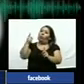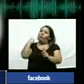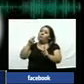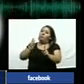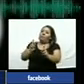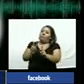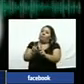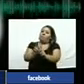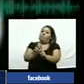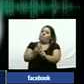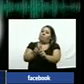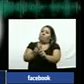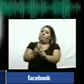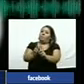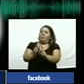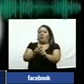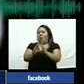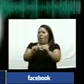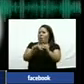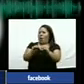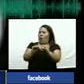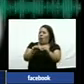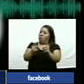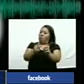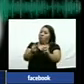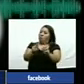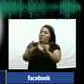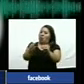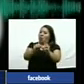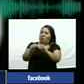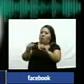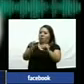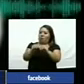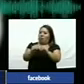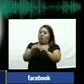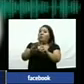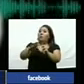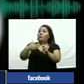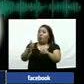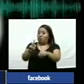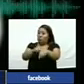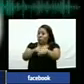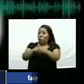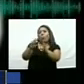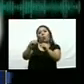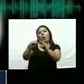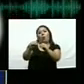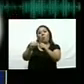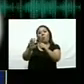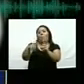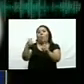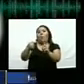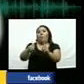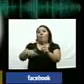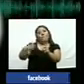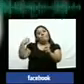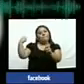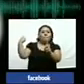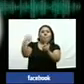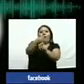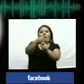empiezan a dialogar con él, ¿verdad? Después de unos minutos, le golpean con un arma.